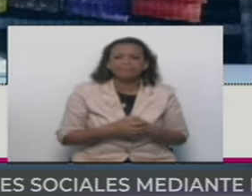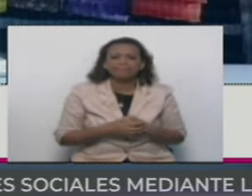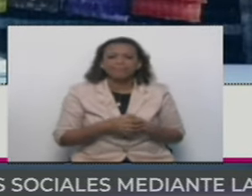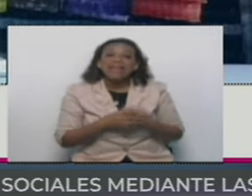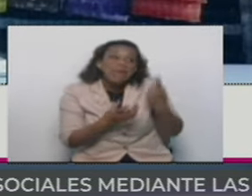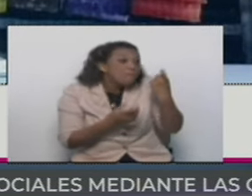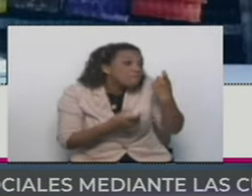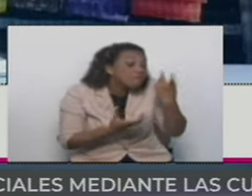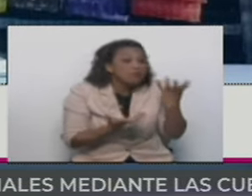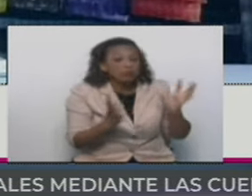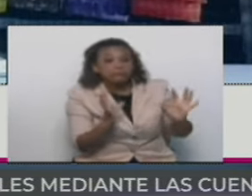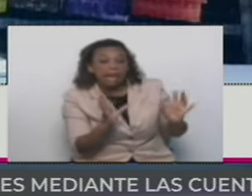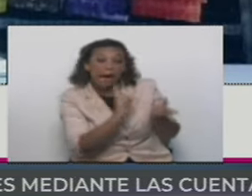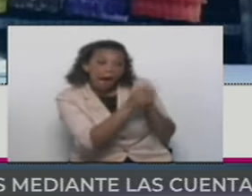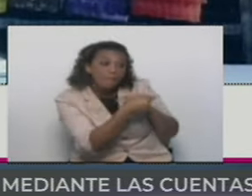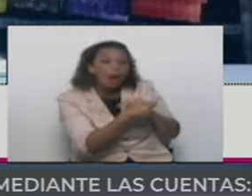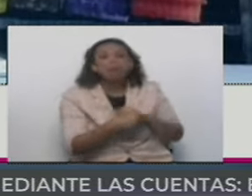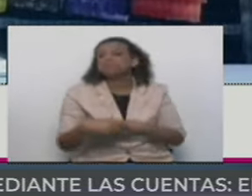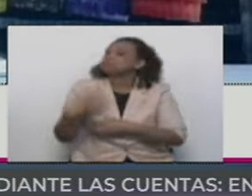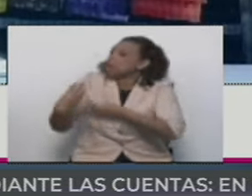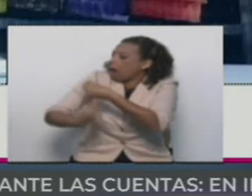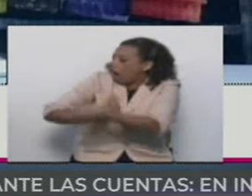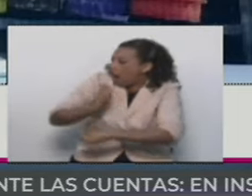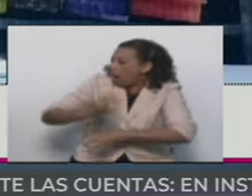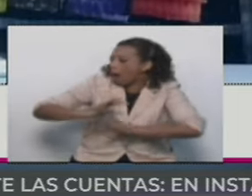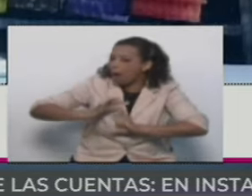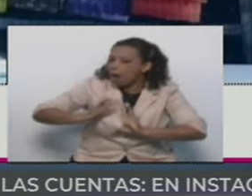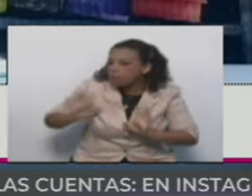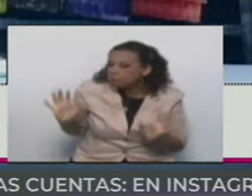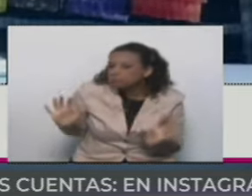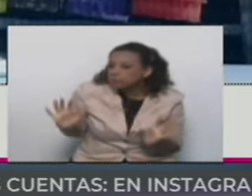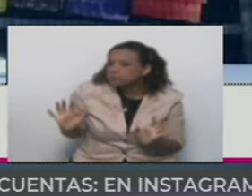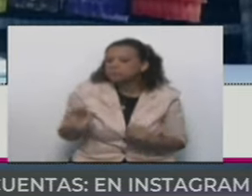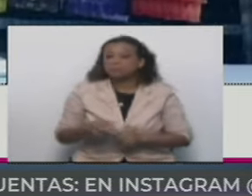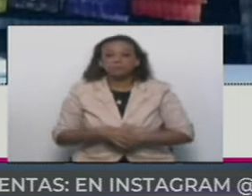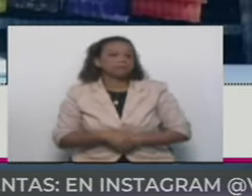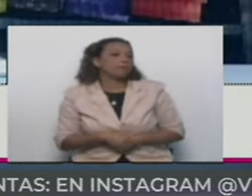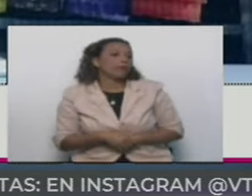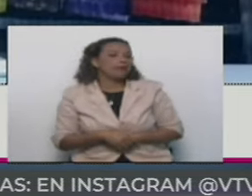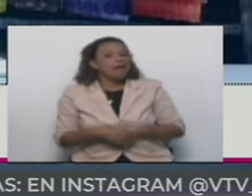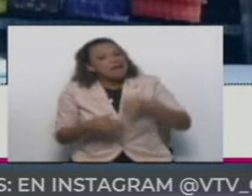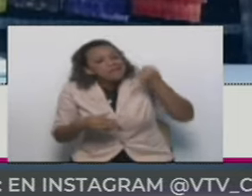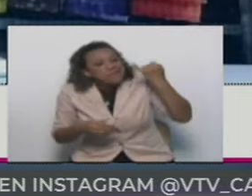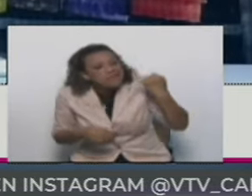Que hay muchas cosas que cambiar, se cambiarán.